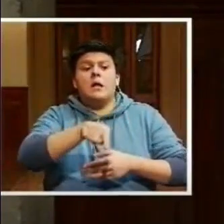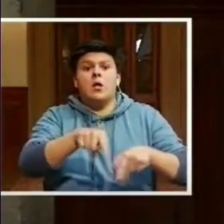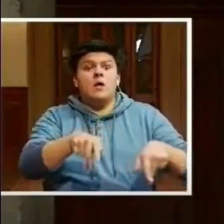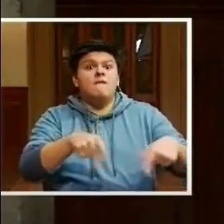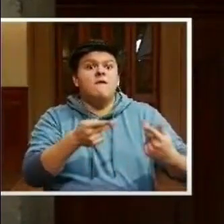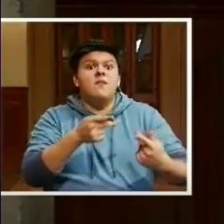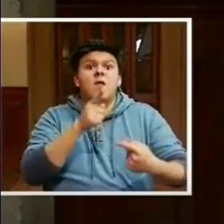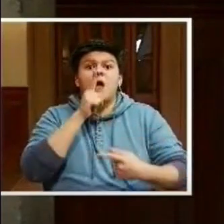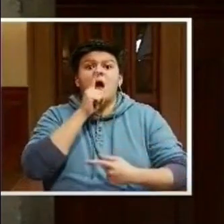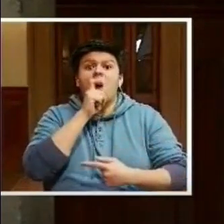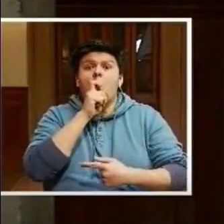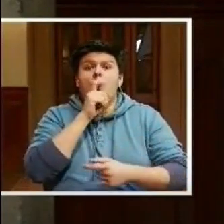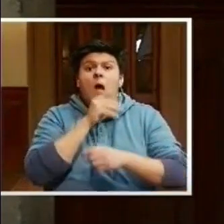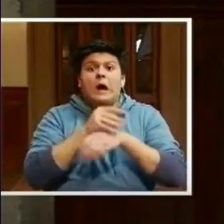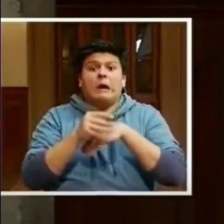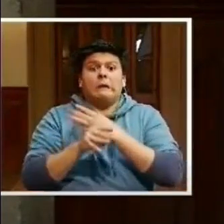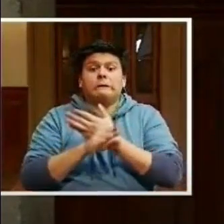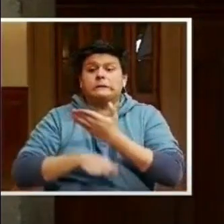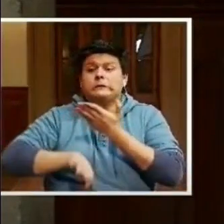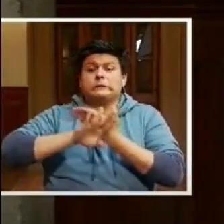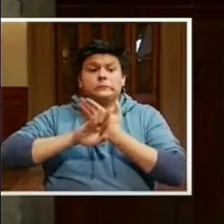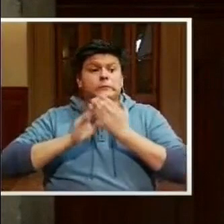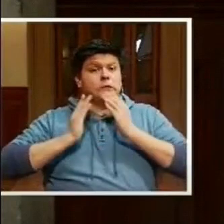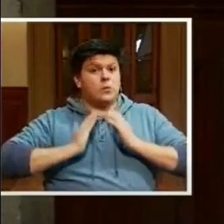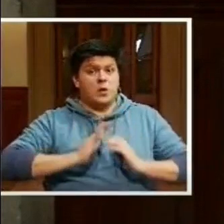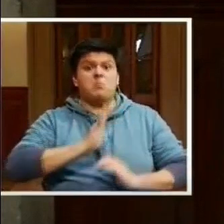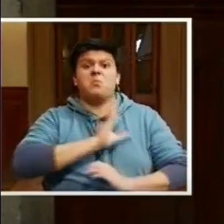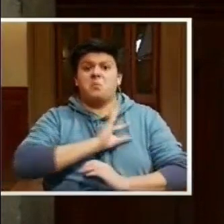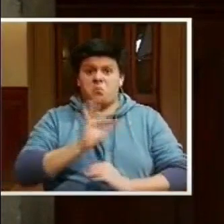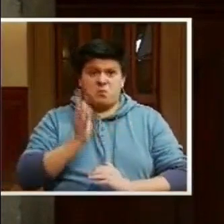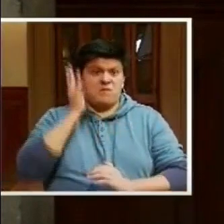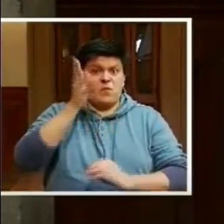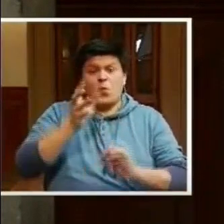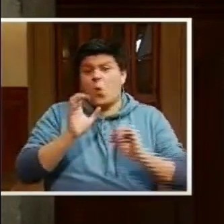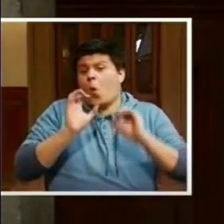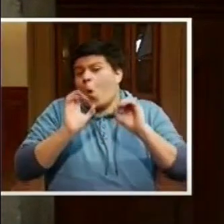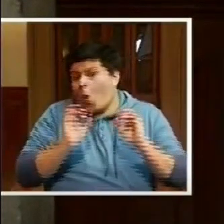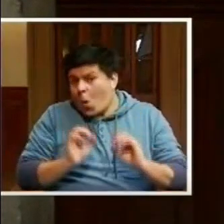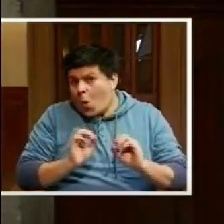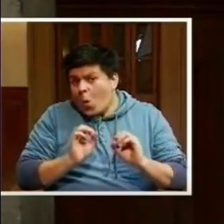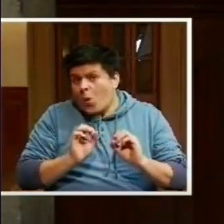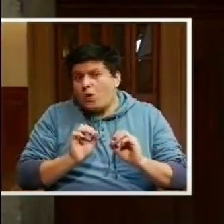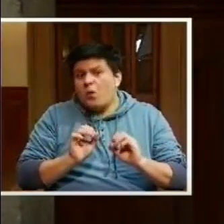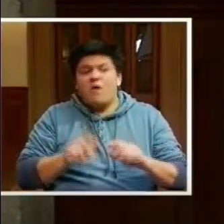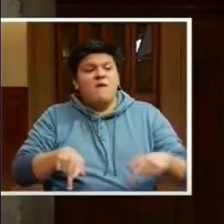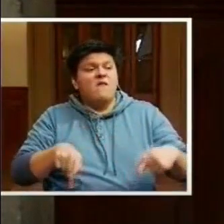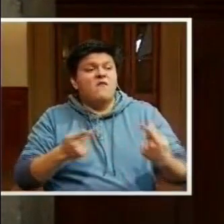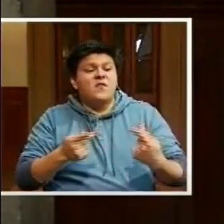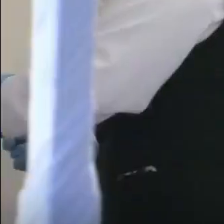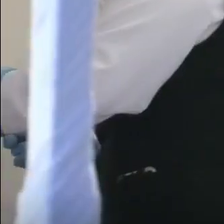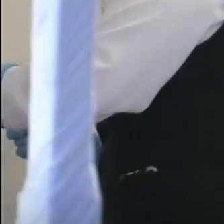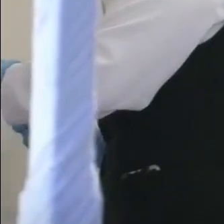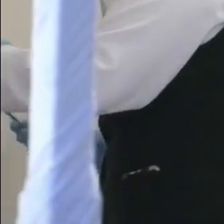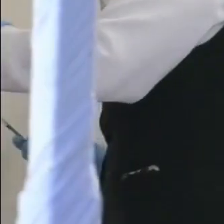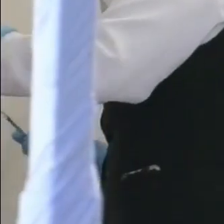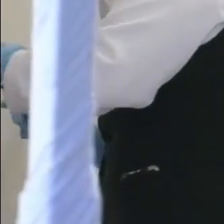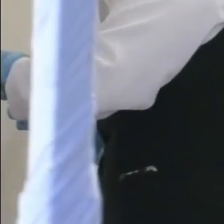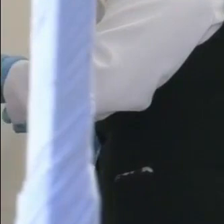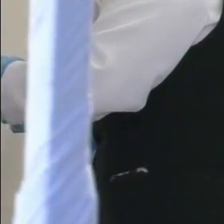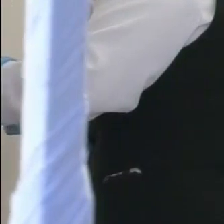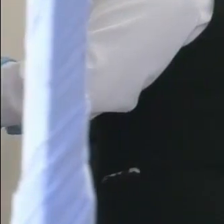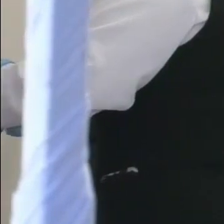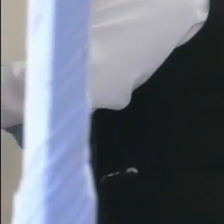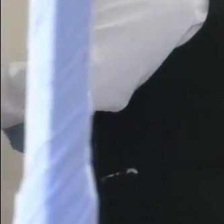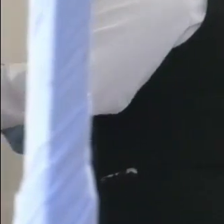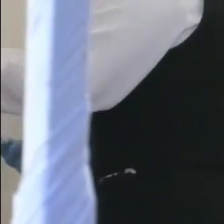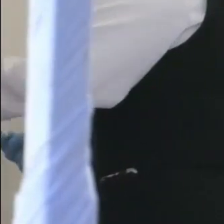alguna sustancia tóxica que puede ser dañina para su cuerpo, o bien alguna vacuna robada.